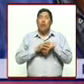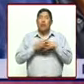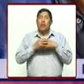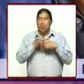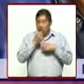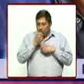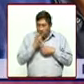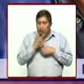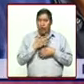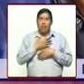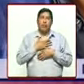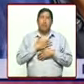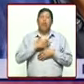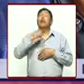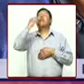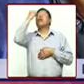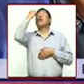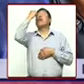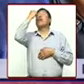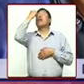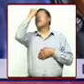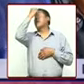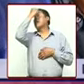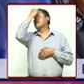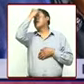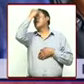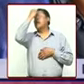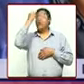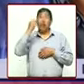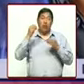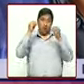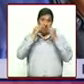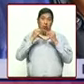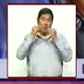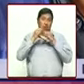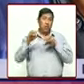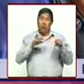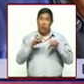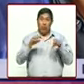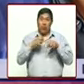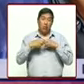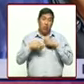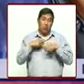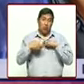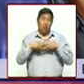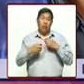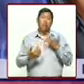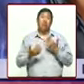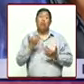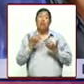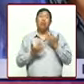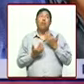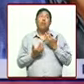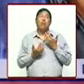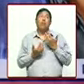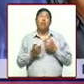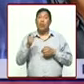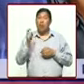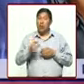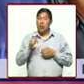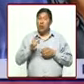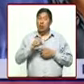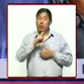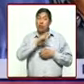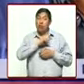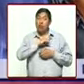y principalmente colirios para poder dar responder a las principales patologías que se están presentando durante los incendios, ¿no? Necesario para los bomberos